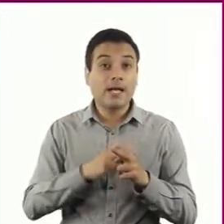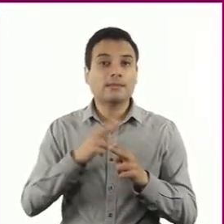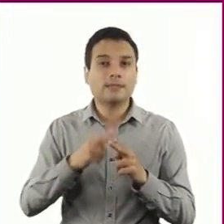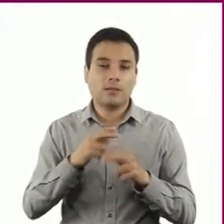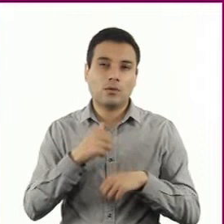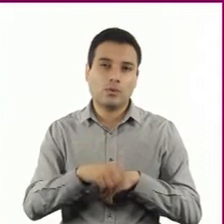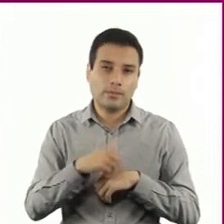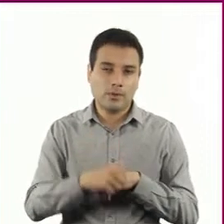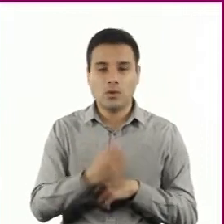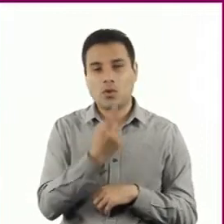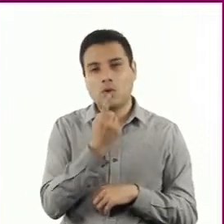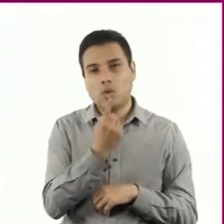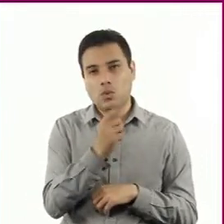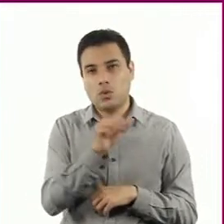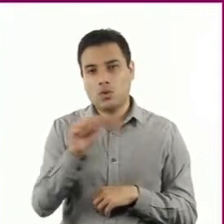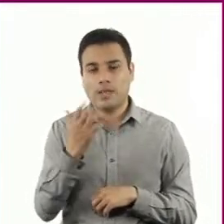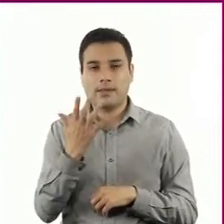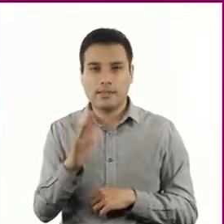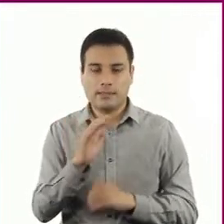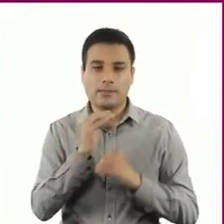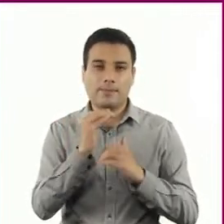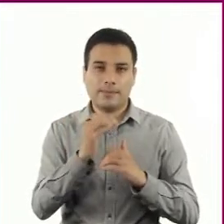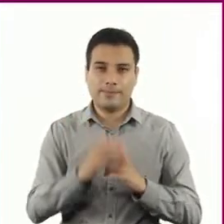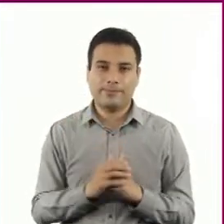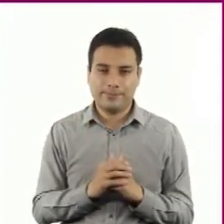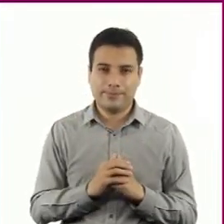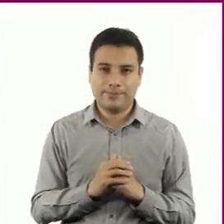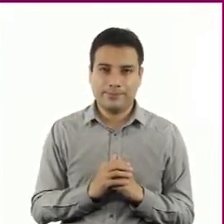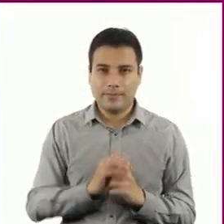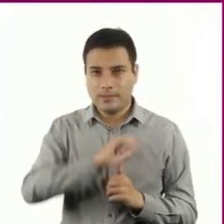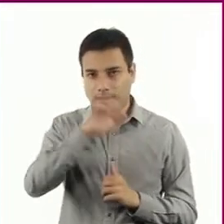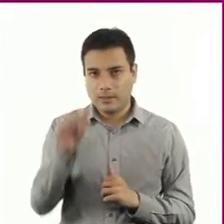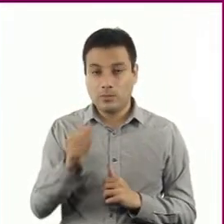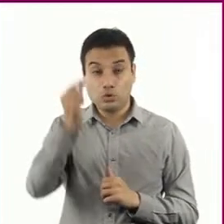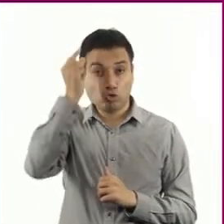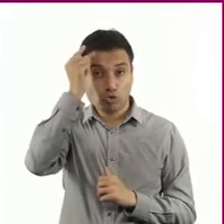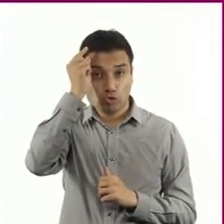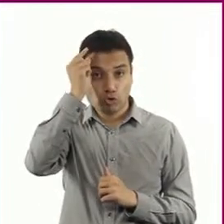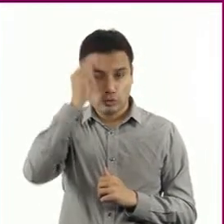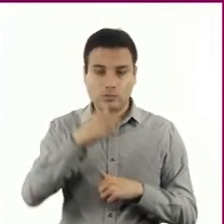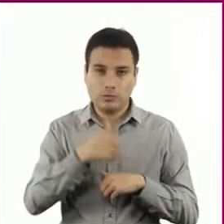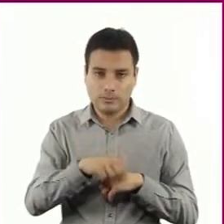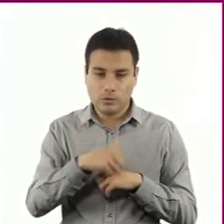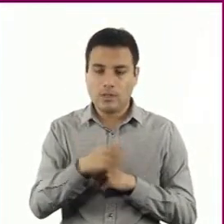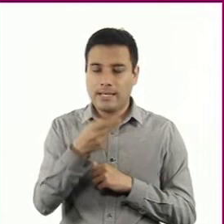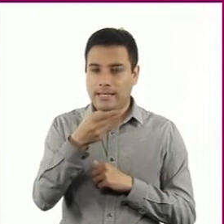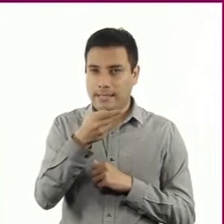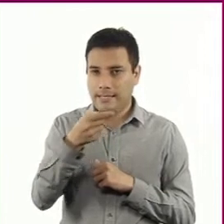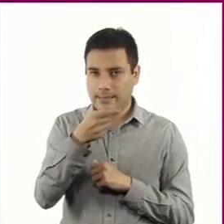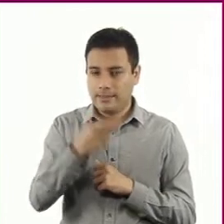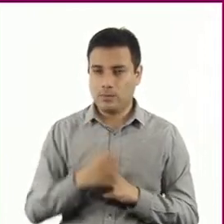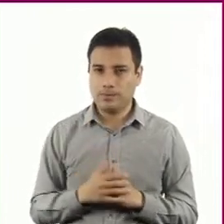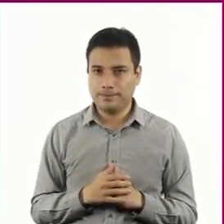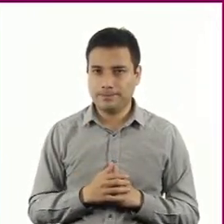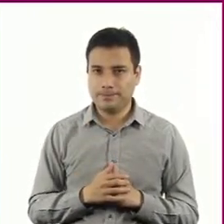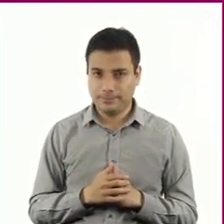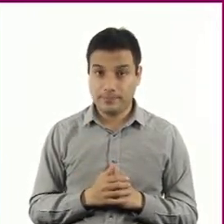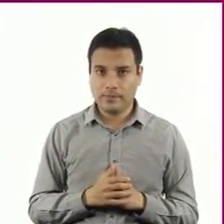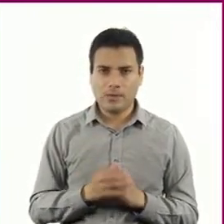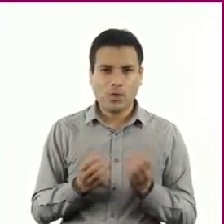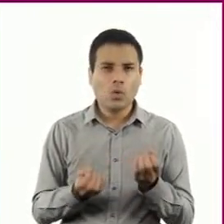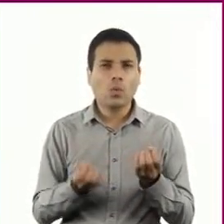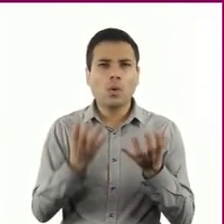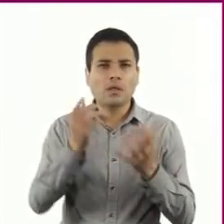10 y el valor absoluto del exponente negativo de la potencia de base 10 será igual al número de cifras que se haya recorrido el